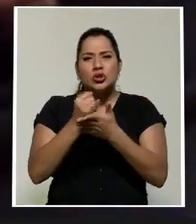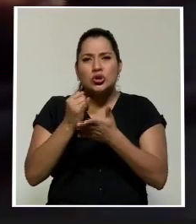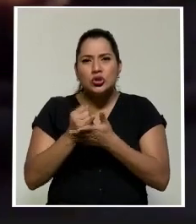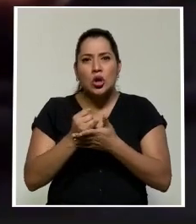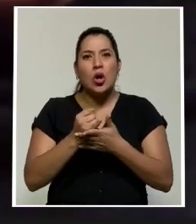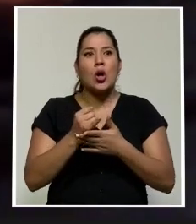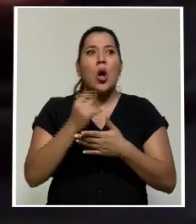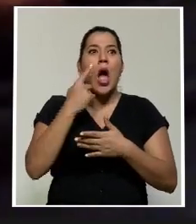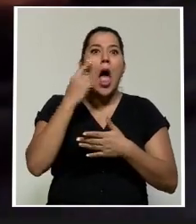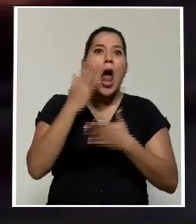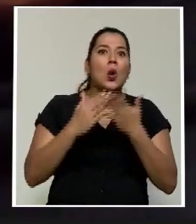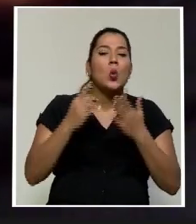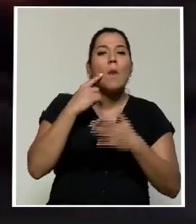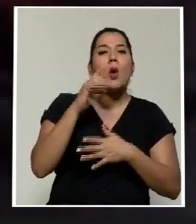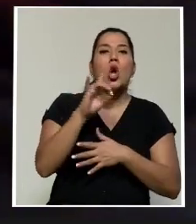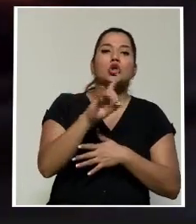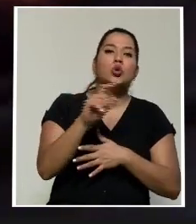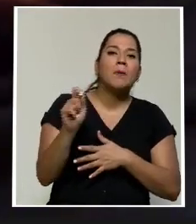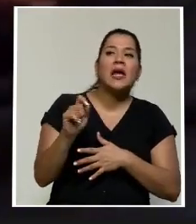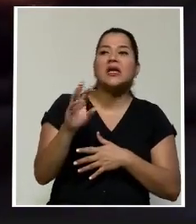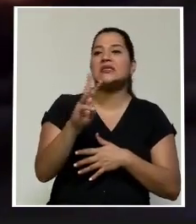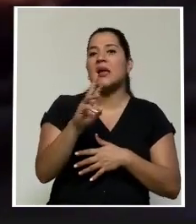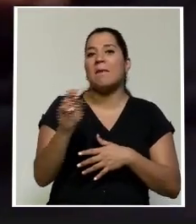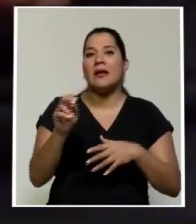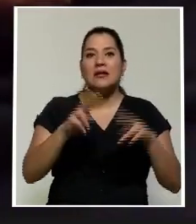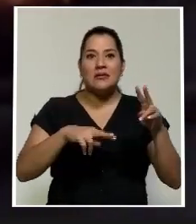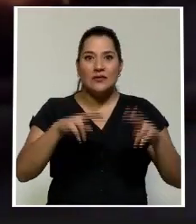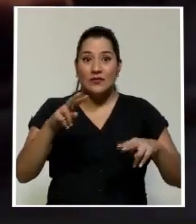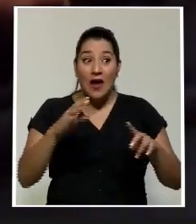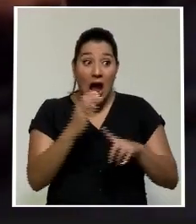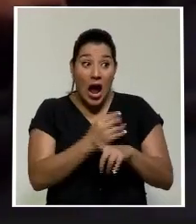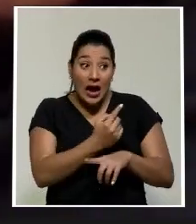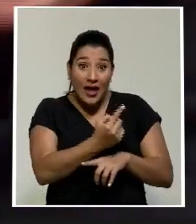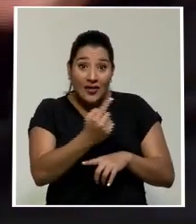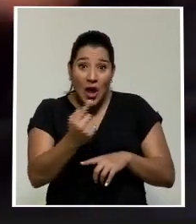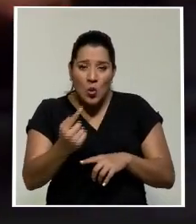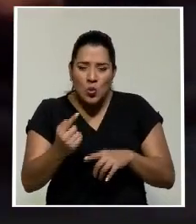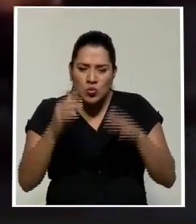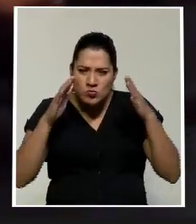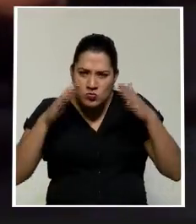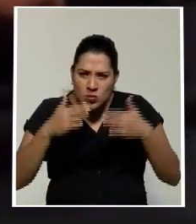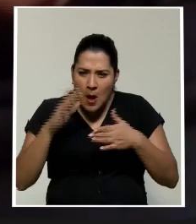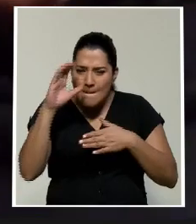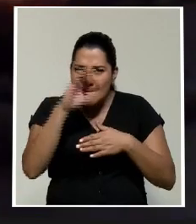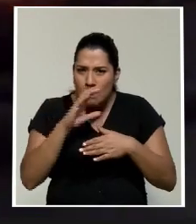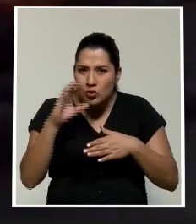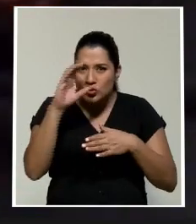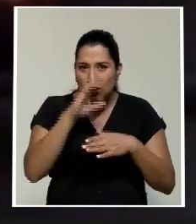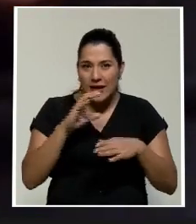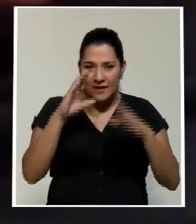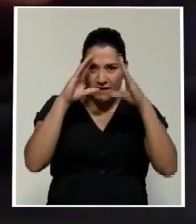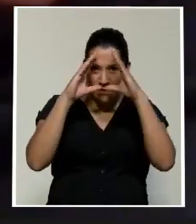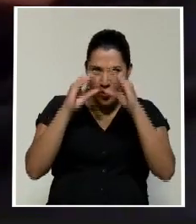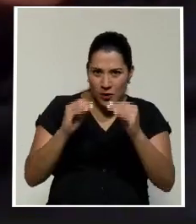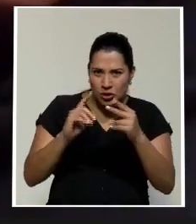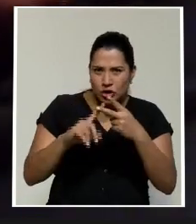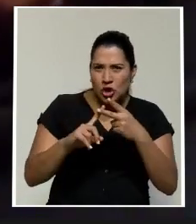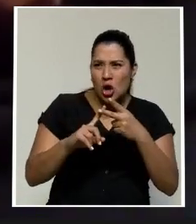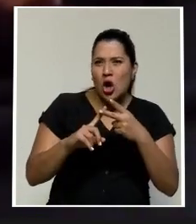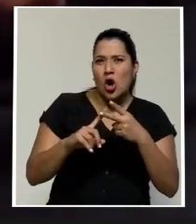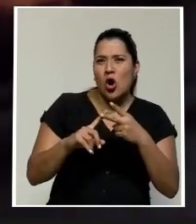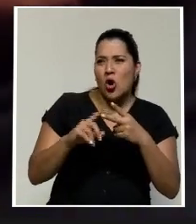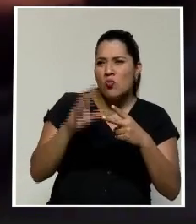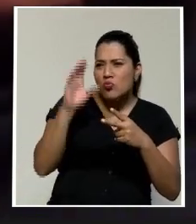por 8 meses, 6 meses, pues cada uno se concentró en buscar las figuras, las personas